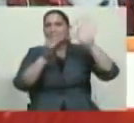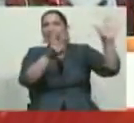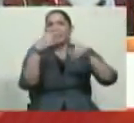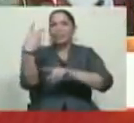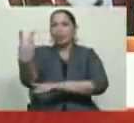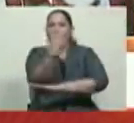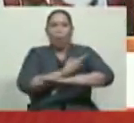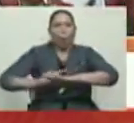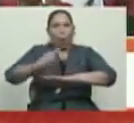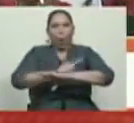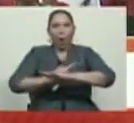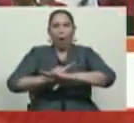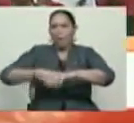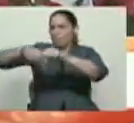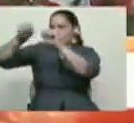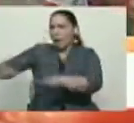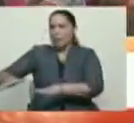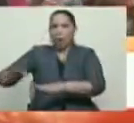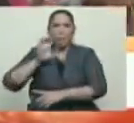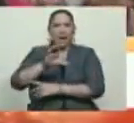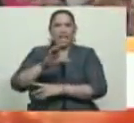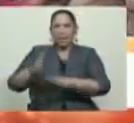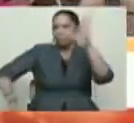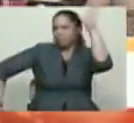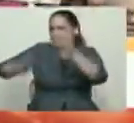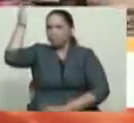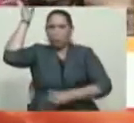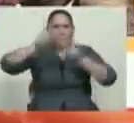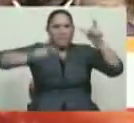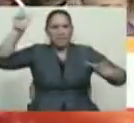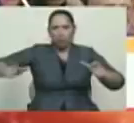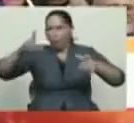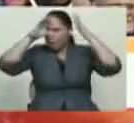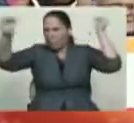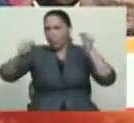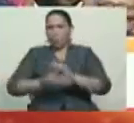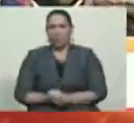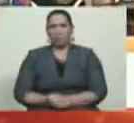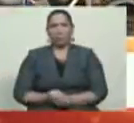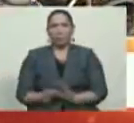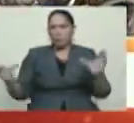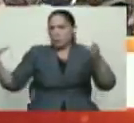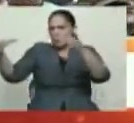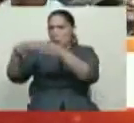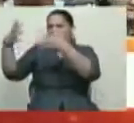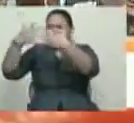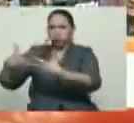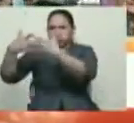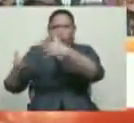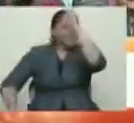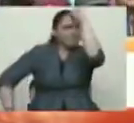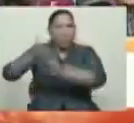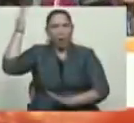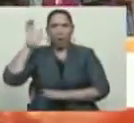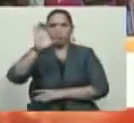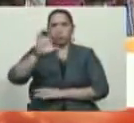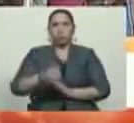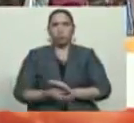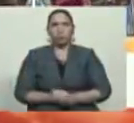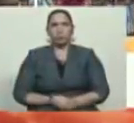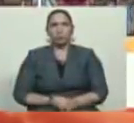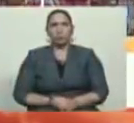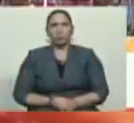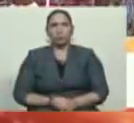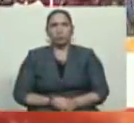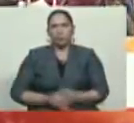horas para que abandone del país todo el personal diplomático y consular de los estados unidos de norteamérica en venezuela